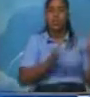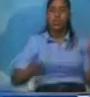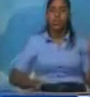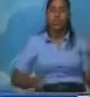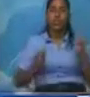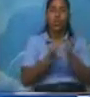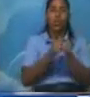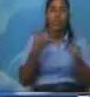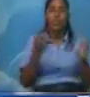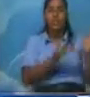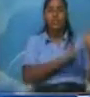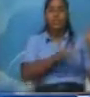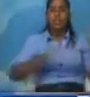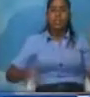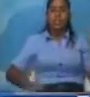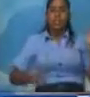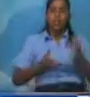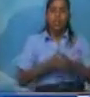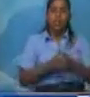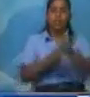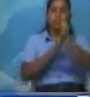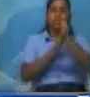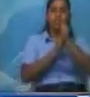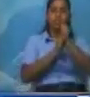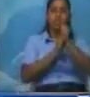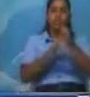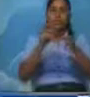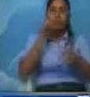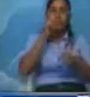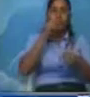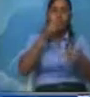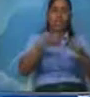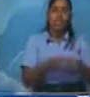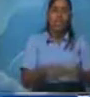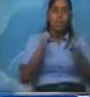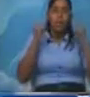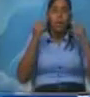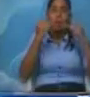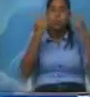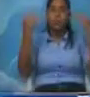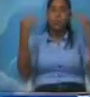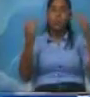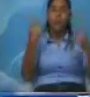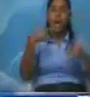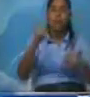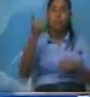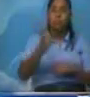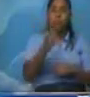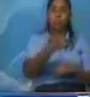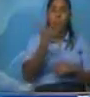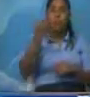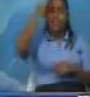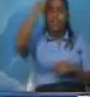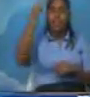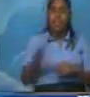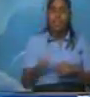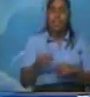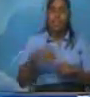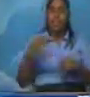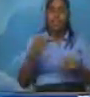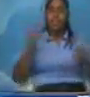señor se conducía pilato se quedaba maravillado hay personas que creen que